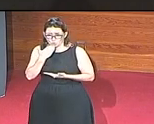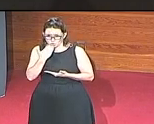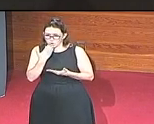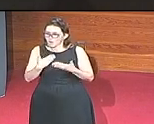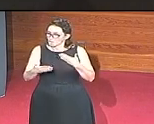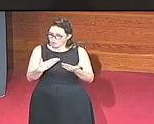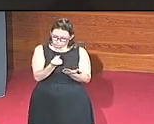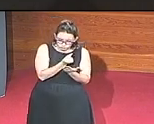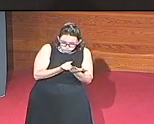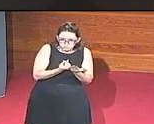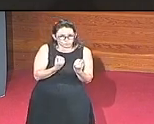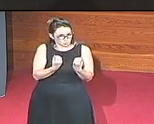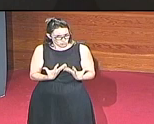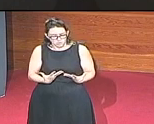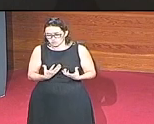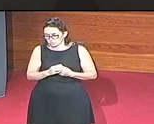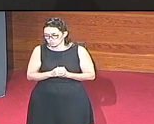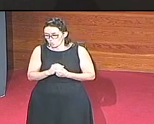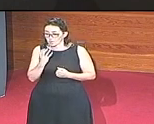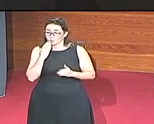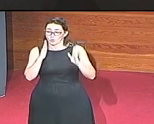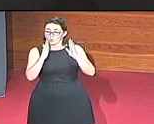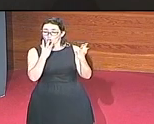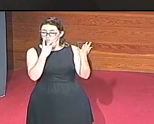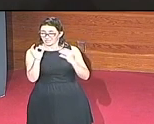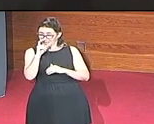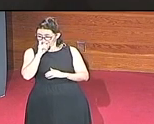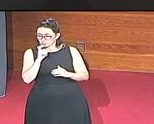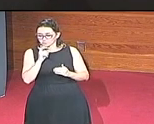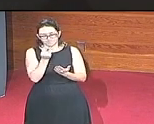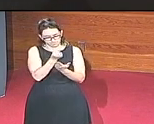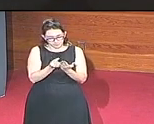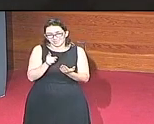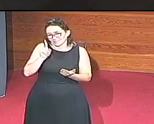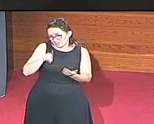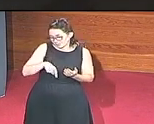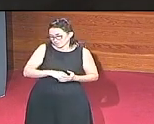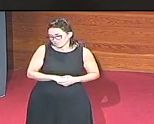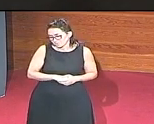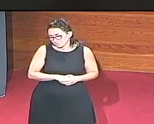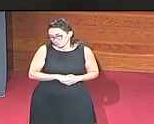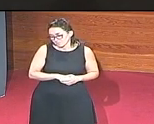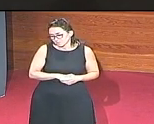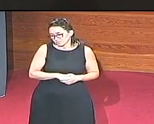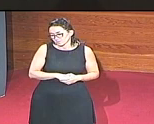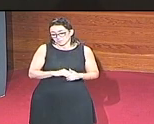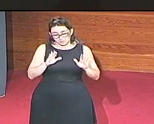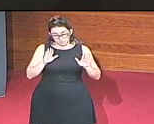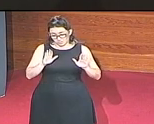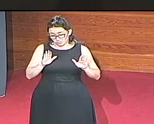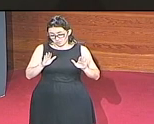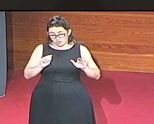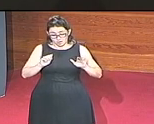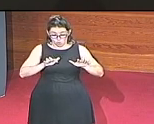todos en los años 80 también se hacían gráficos pero sobre todo es eso a partir de que llegan los